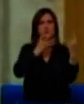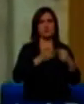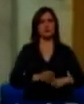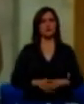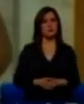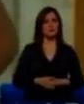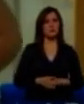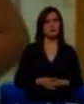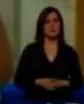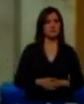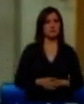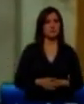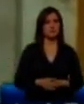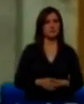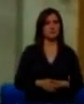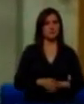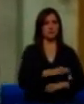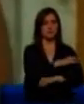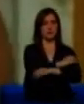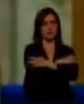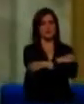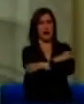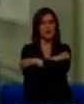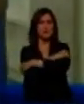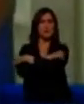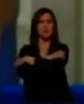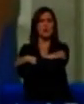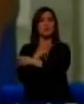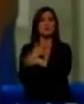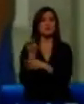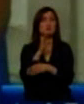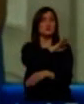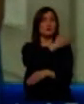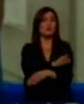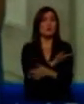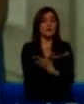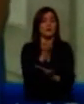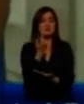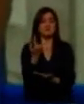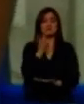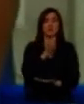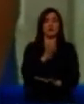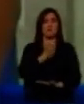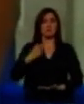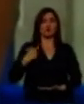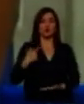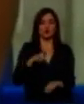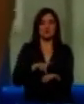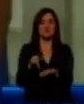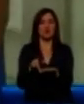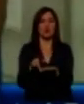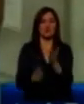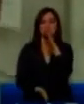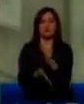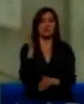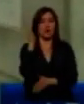hablaba de los brazos para sacarme la fuerza. Me empezó a decir que a las prostitutas se le pagan y